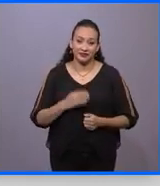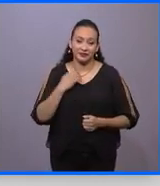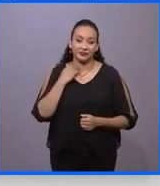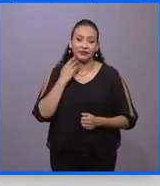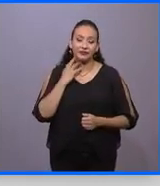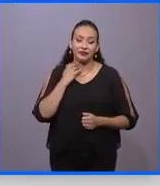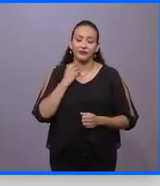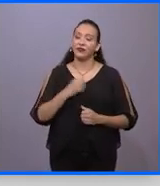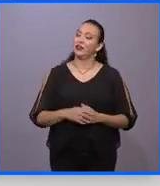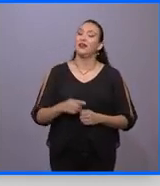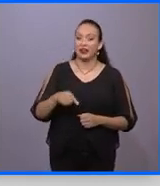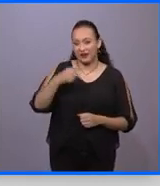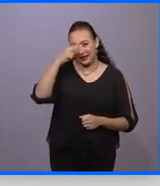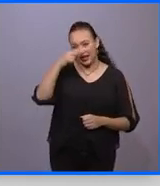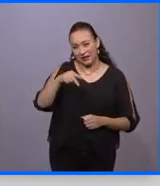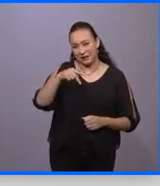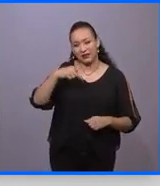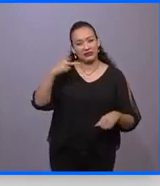hechos que se